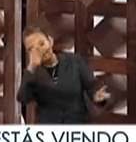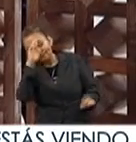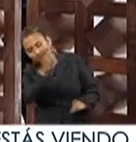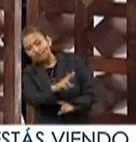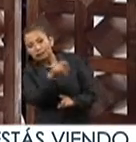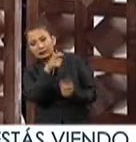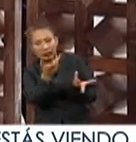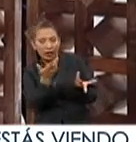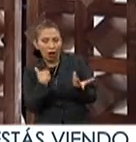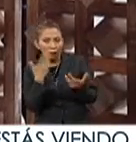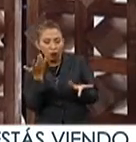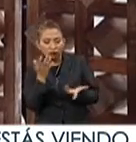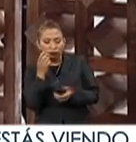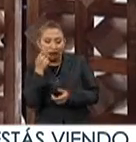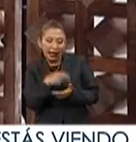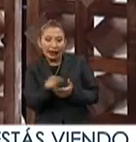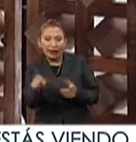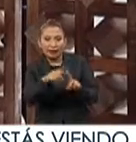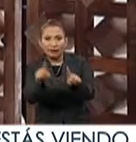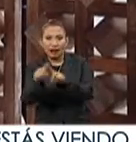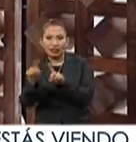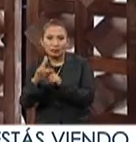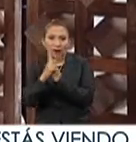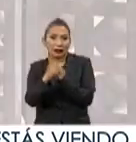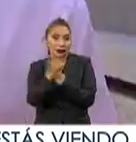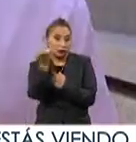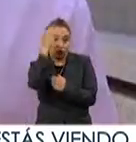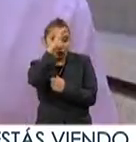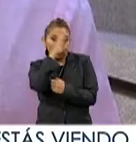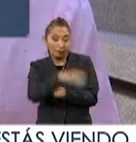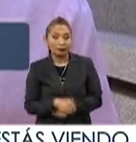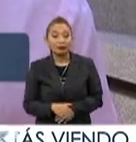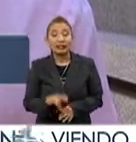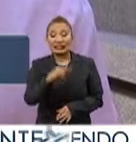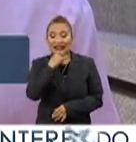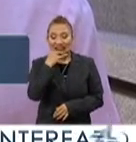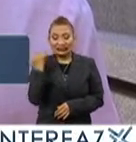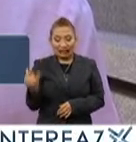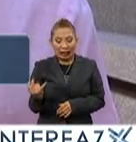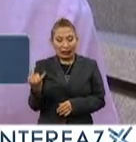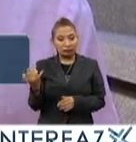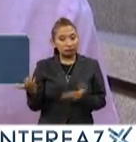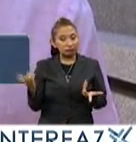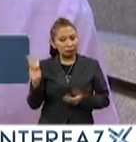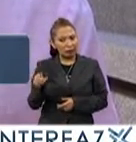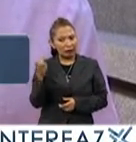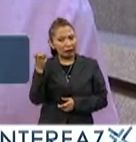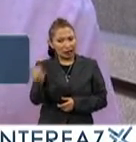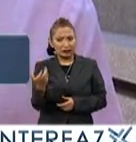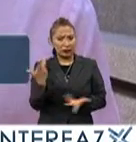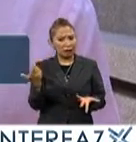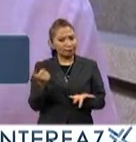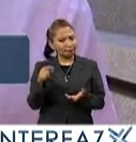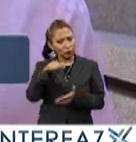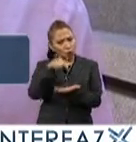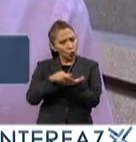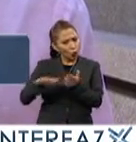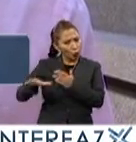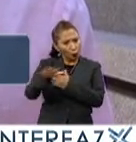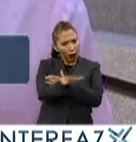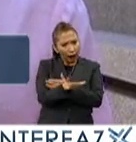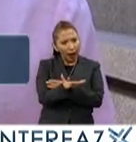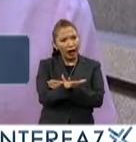y esa consideración de lo que son las diferencias, y eso es cultura. Y para Chile ha sido una instancia, un espacio que